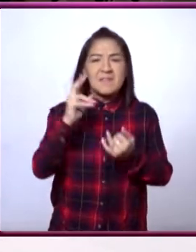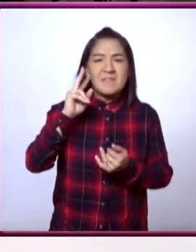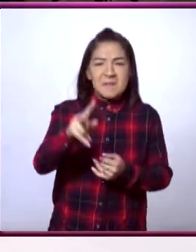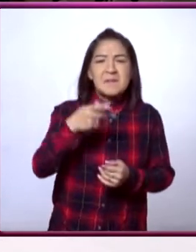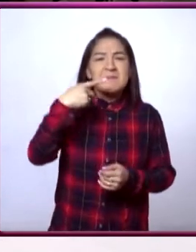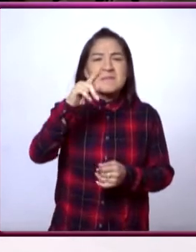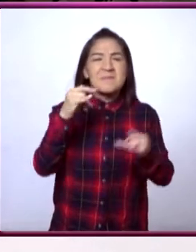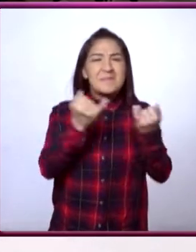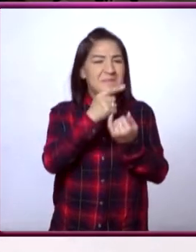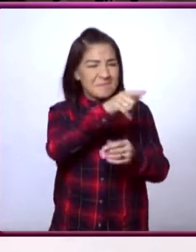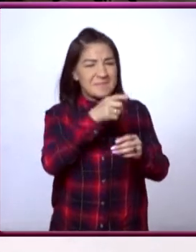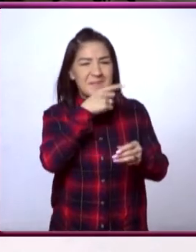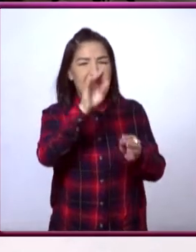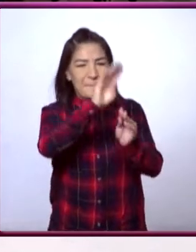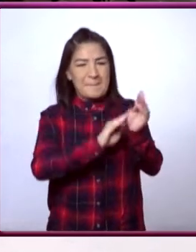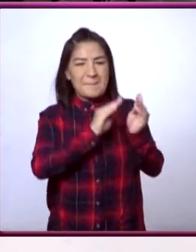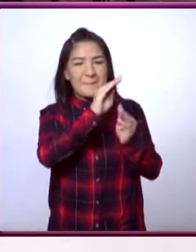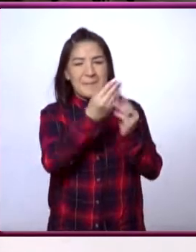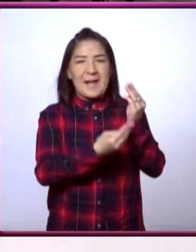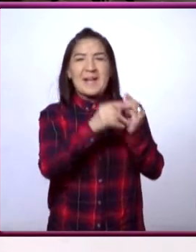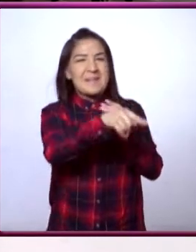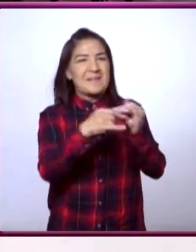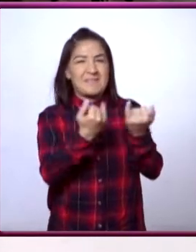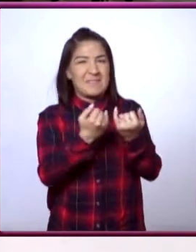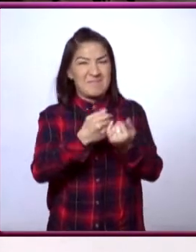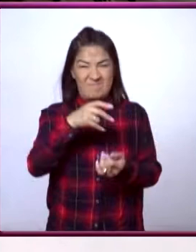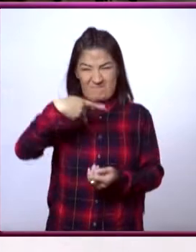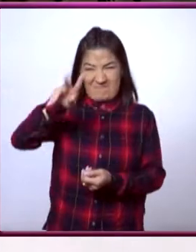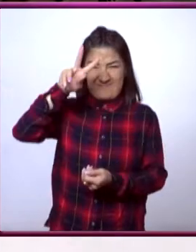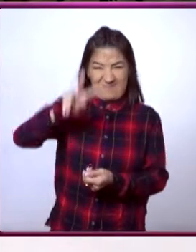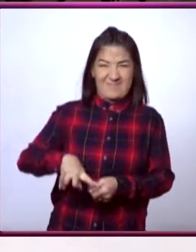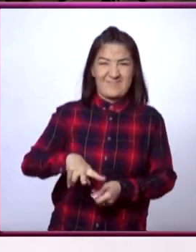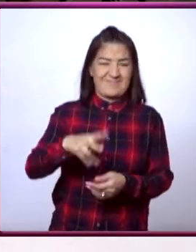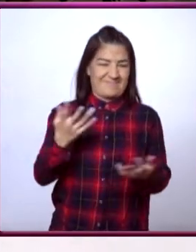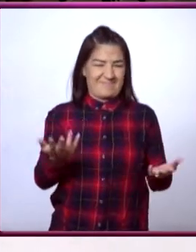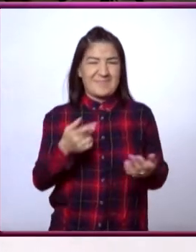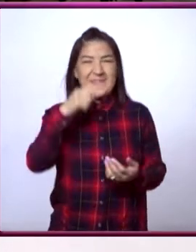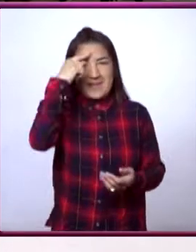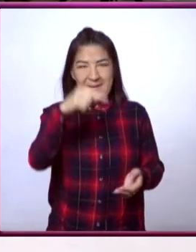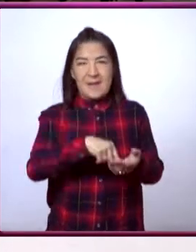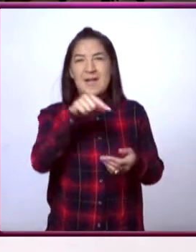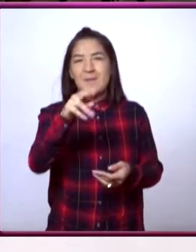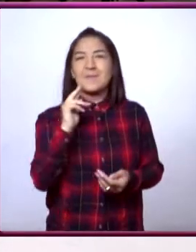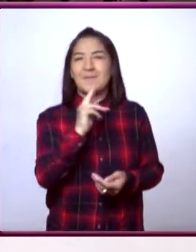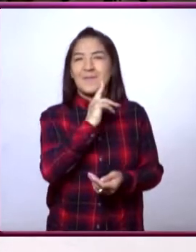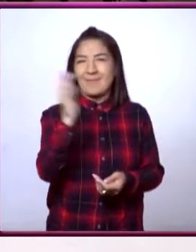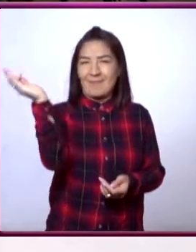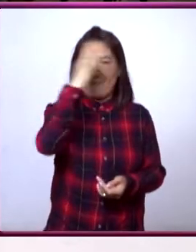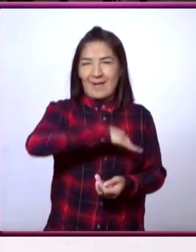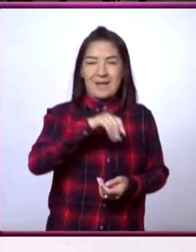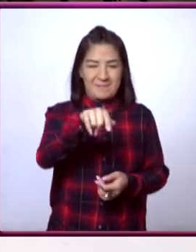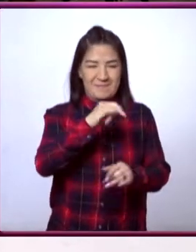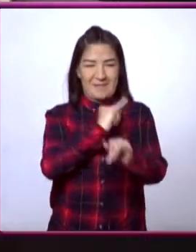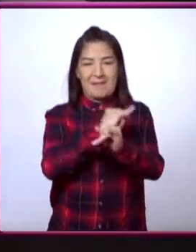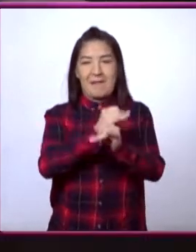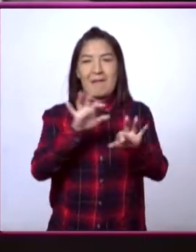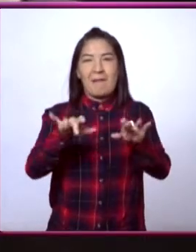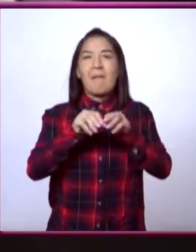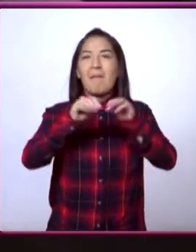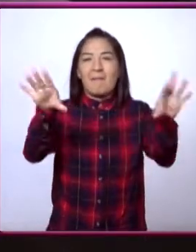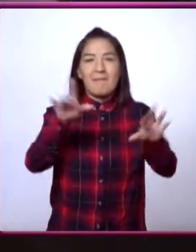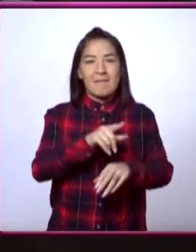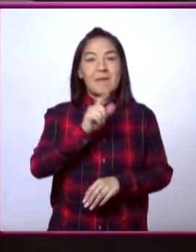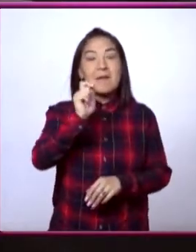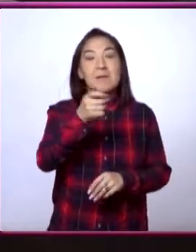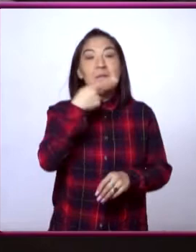plátanos igualitos a los que traes ahí, ¿eh? Ay, pero ¿será cierto? Yo creo que son noticias falsas que comparten en internet, ¿no? No he escuchado